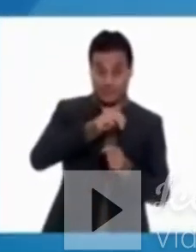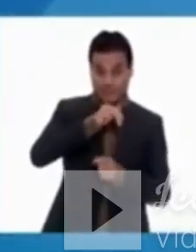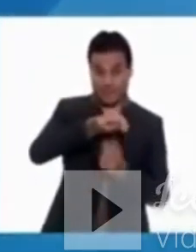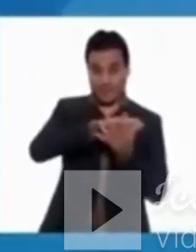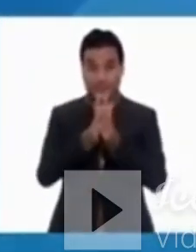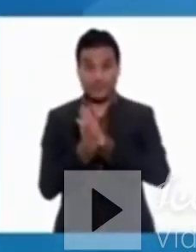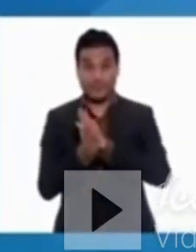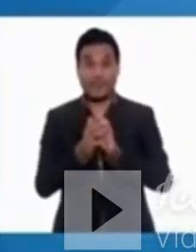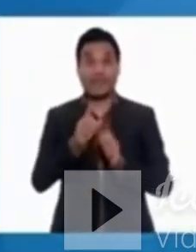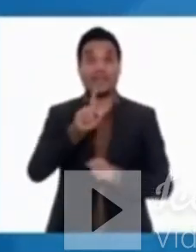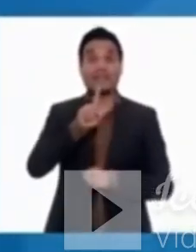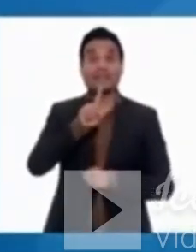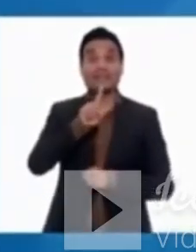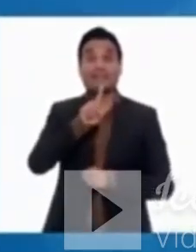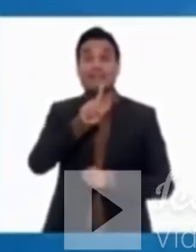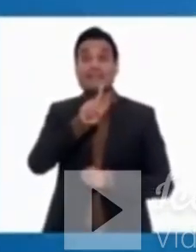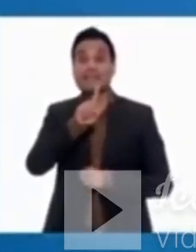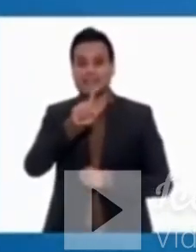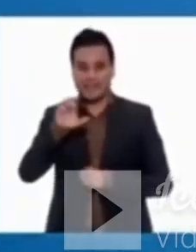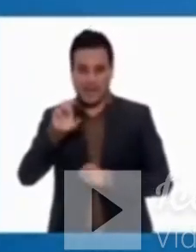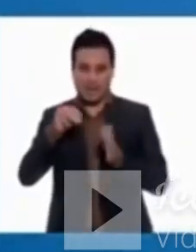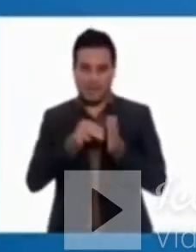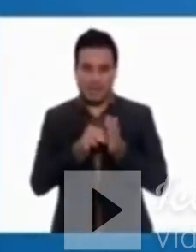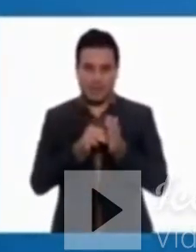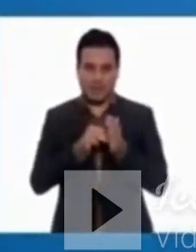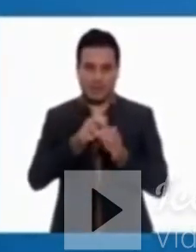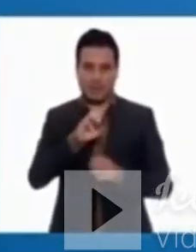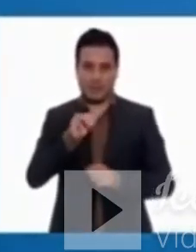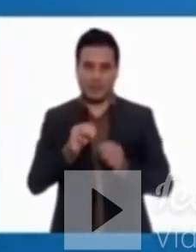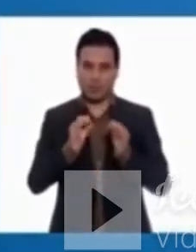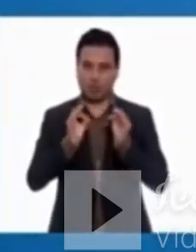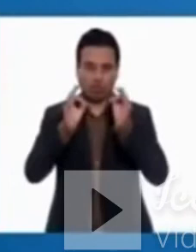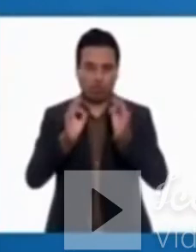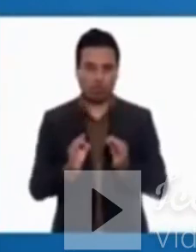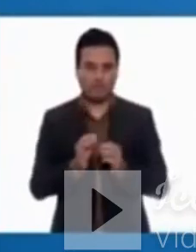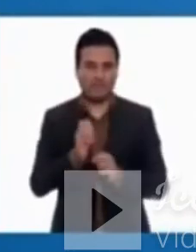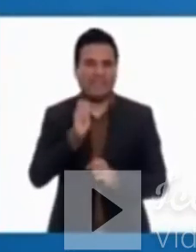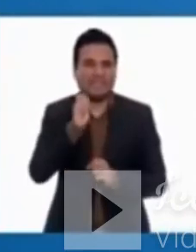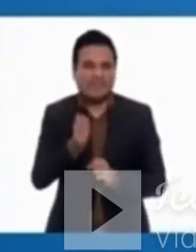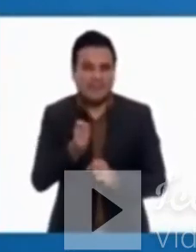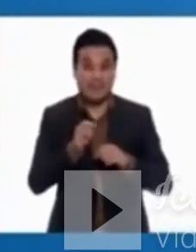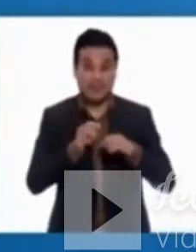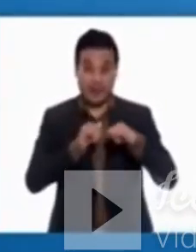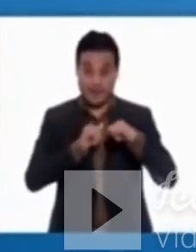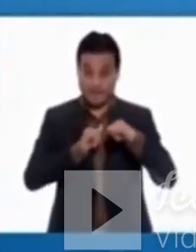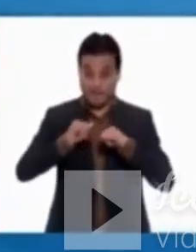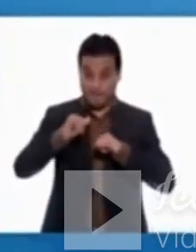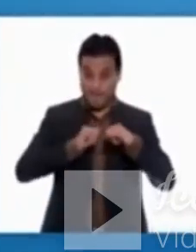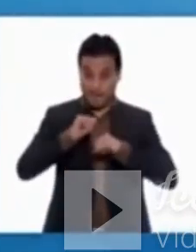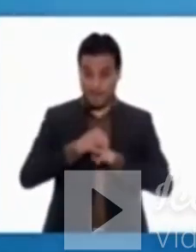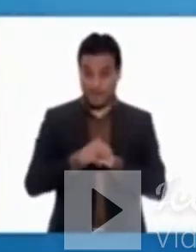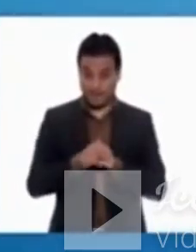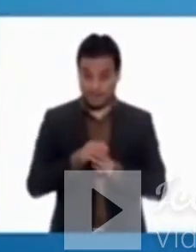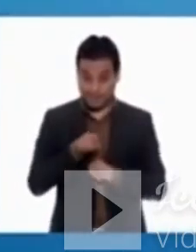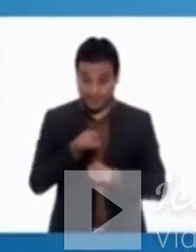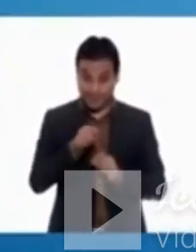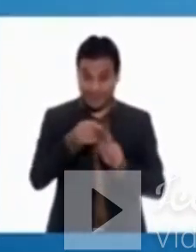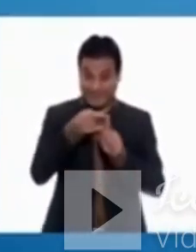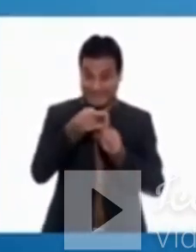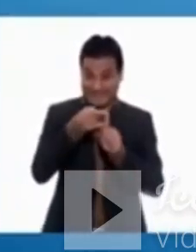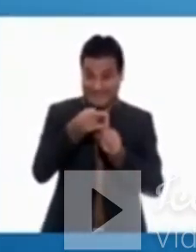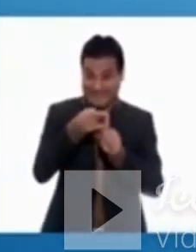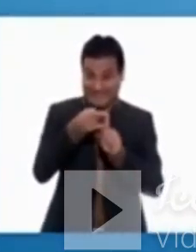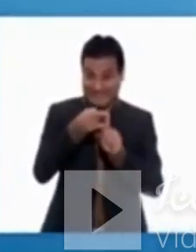a 100.000 centímetros en la realidad. Es decir, que si yo en el mapa dibujo un trozo parecido a